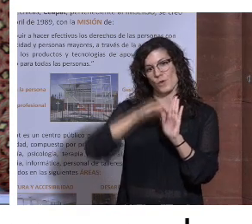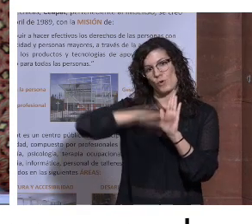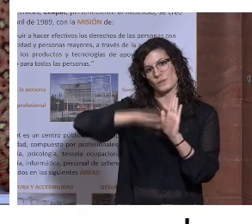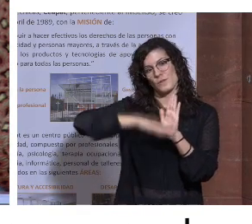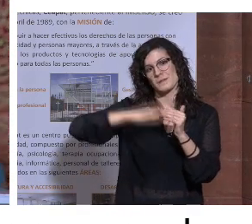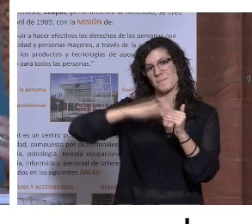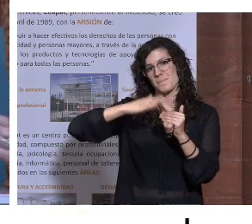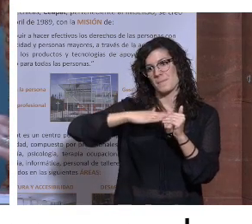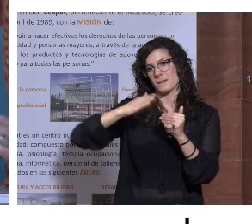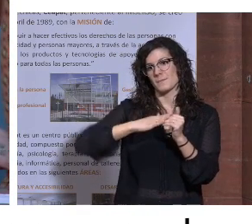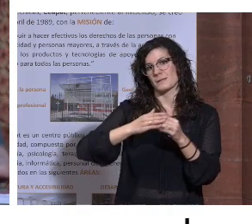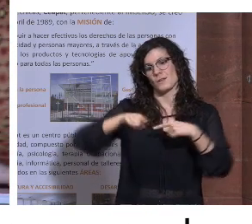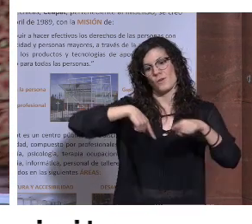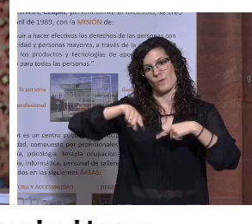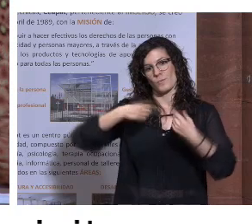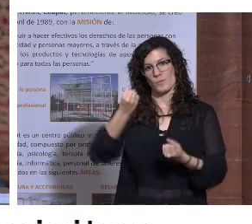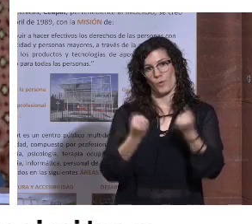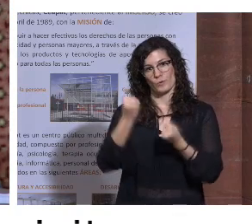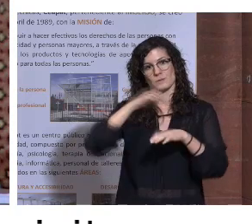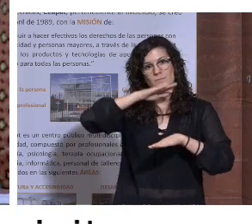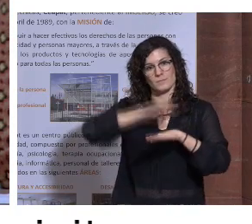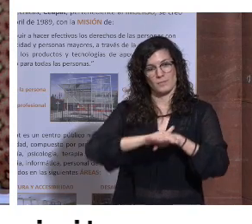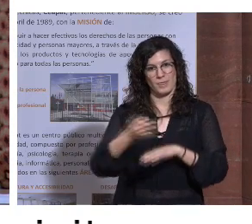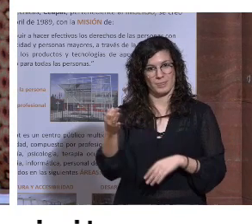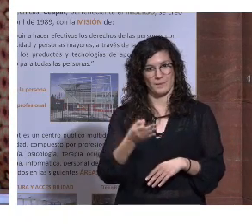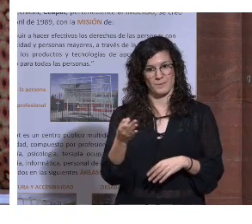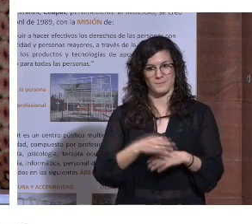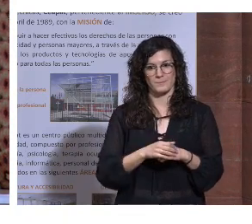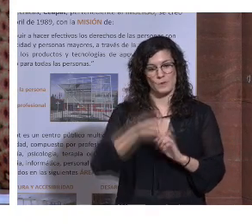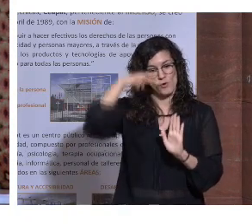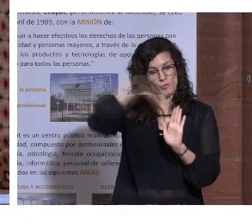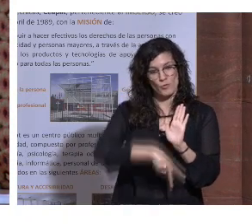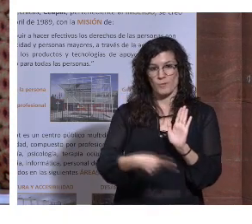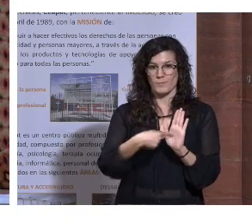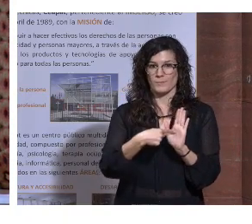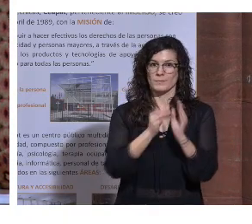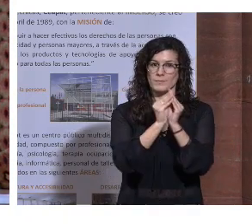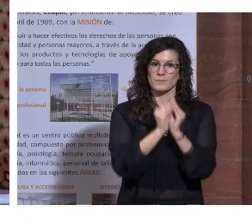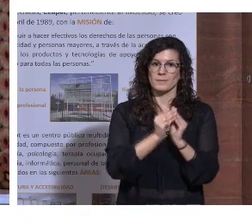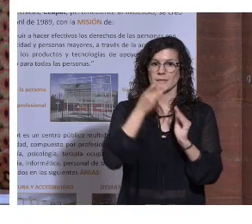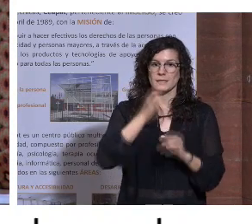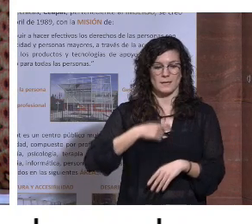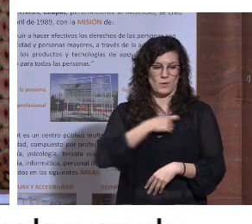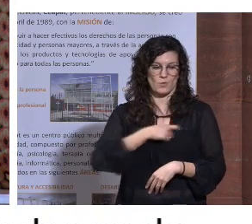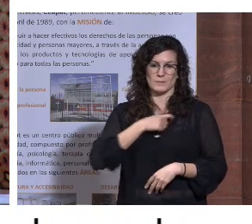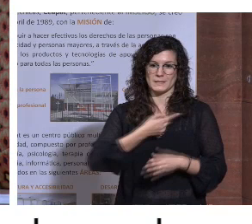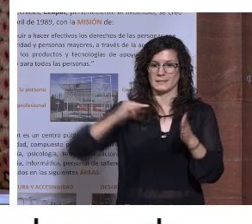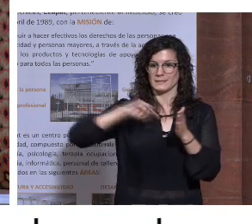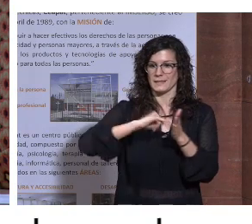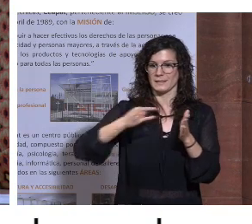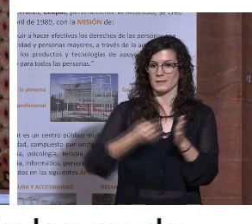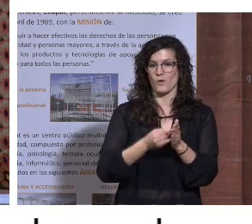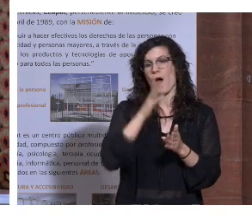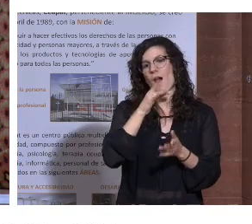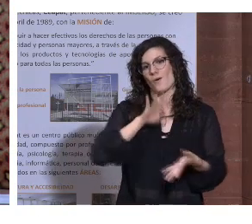cumplir estos vehículos. Esta norma ha sido elaborada por el Comité Técnico de AENOR en su momento, ahora sería